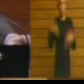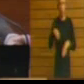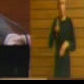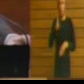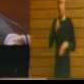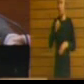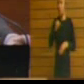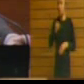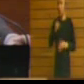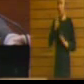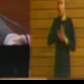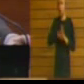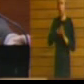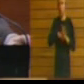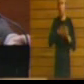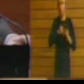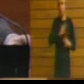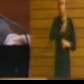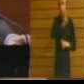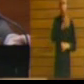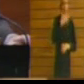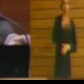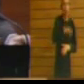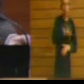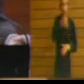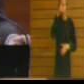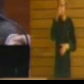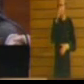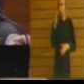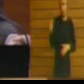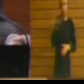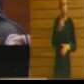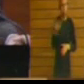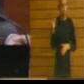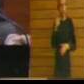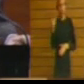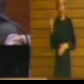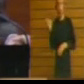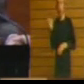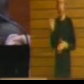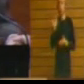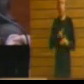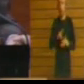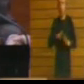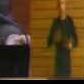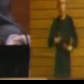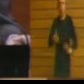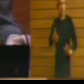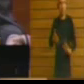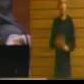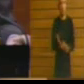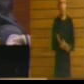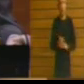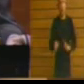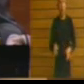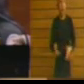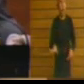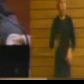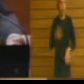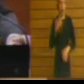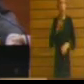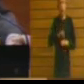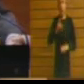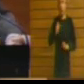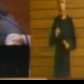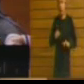programa de aprendizaje en francés y en alemán, han venido para quedarse. E independientemente de la falta de sensibilidad que ustedes demuestran por la escuela pública,